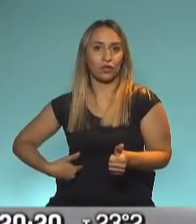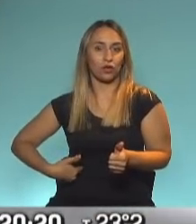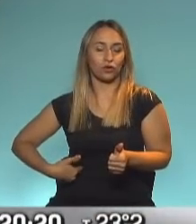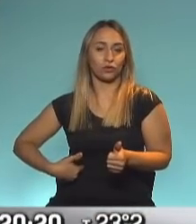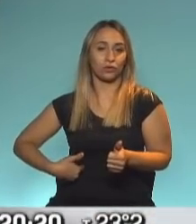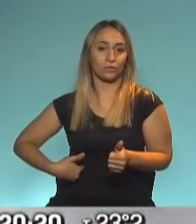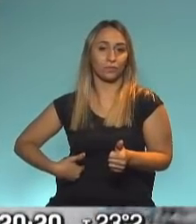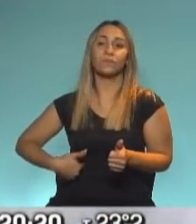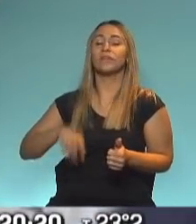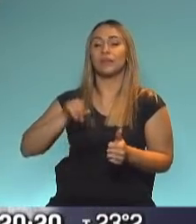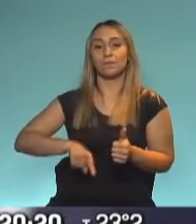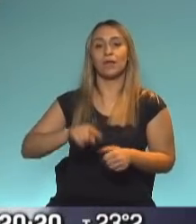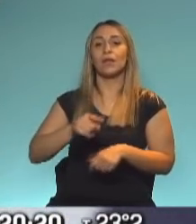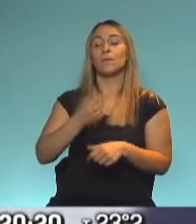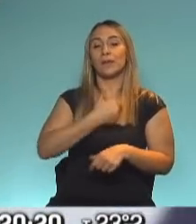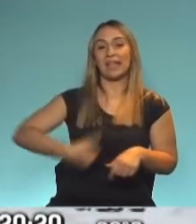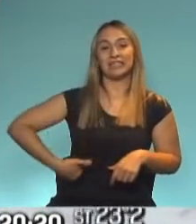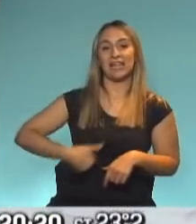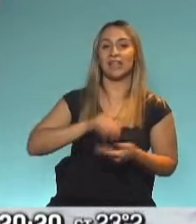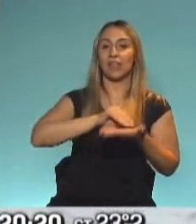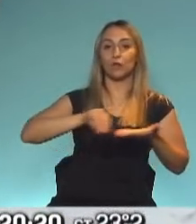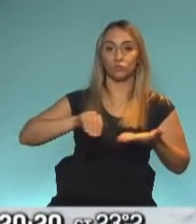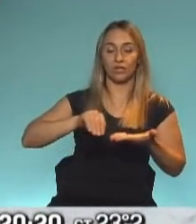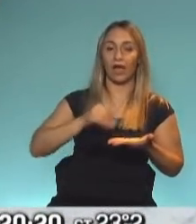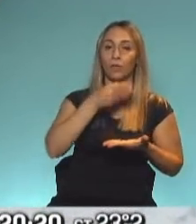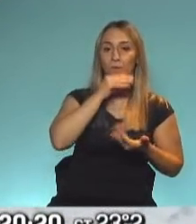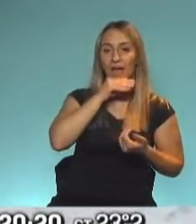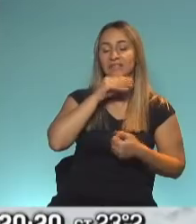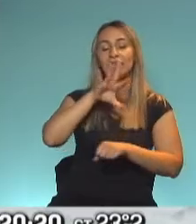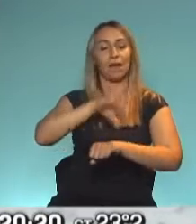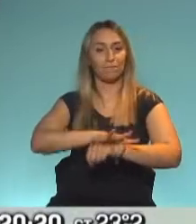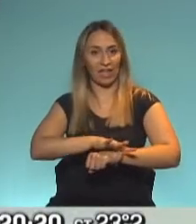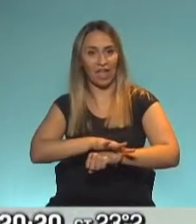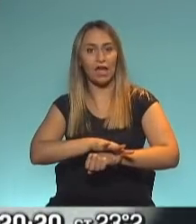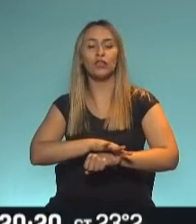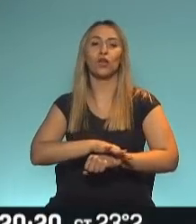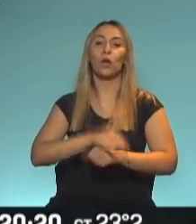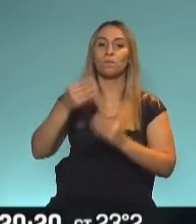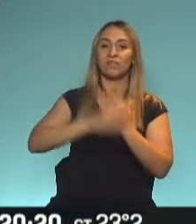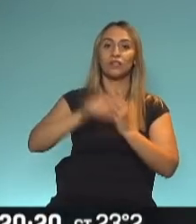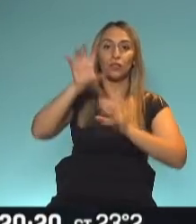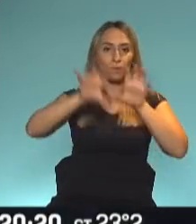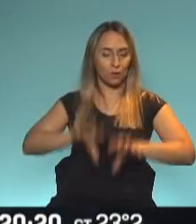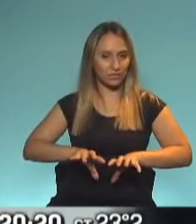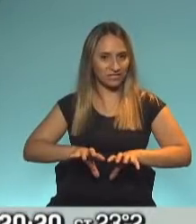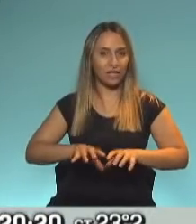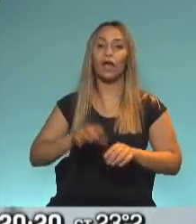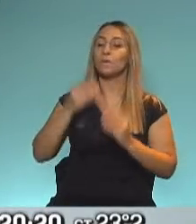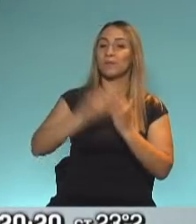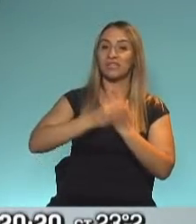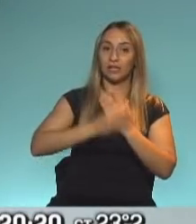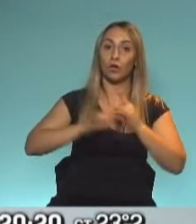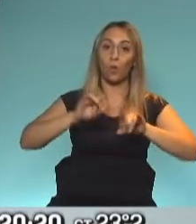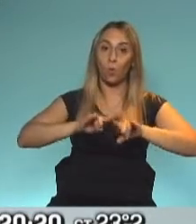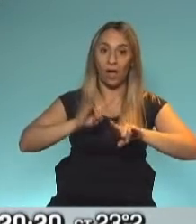el presidente de la Cámara de Diputados, Sergio Massa. También estaba el jefe de gabinete, Santiago Cafiero, los ministros del Interior, el ministro del Interior, Guado de Pedro,